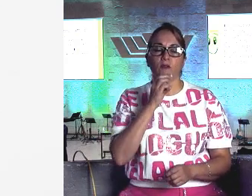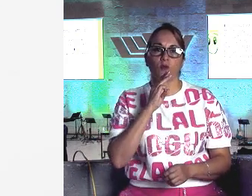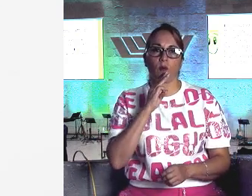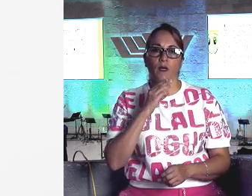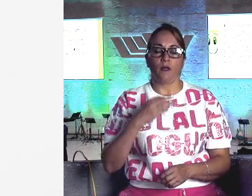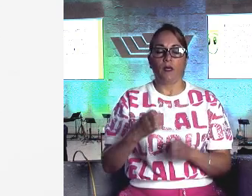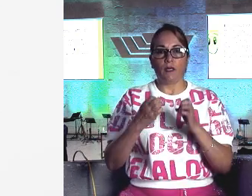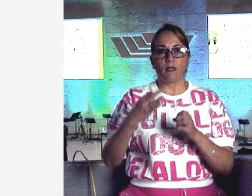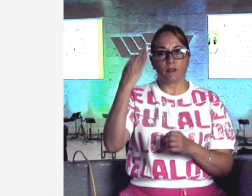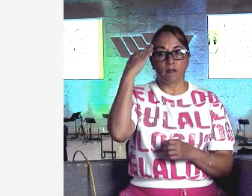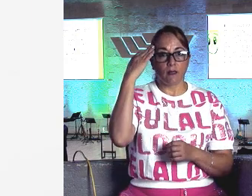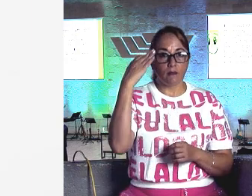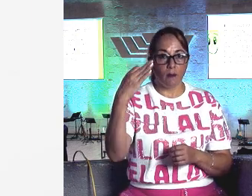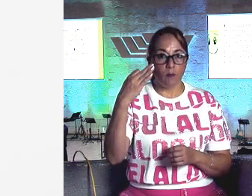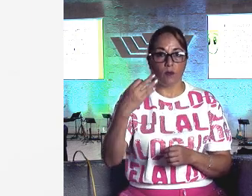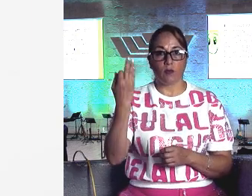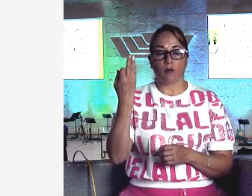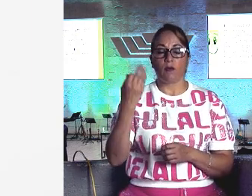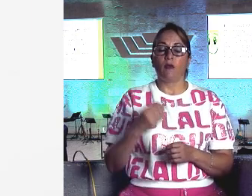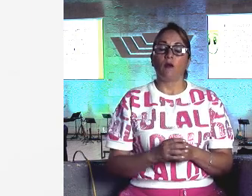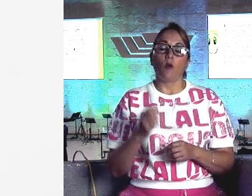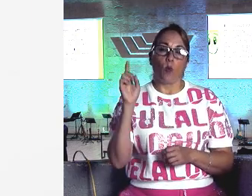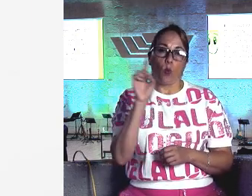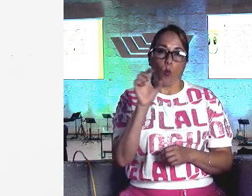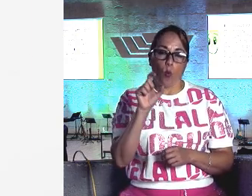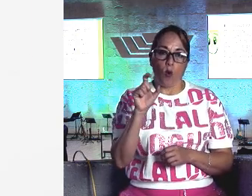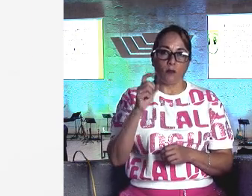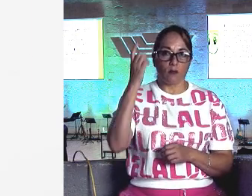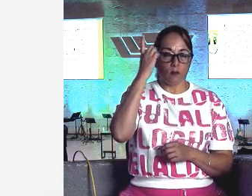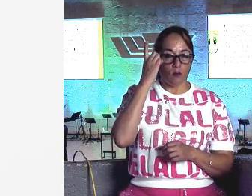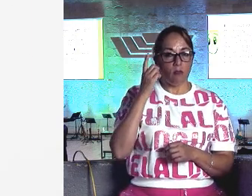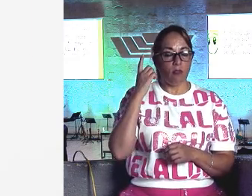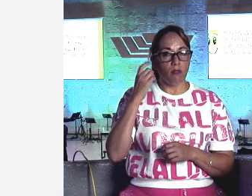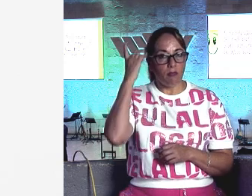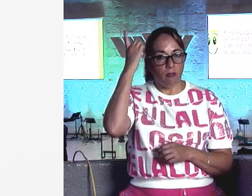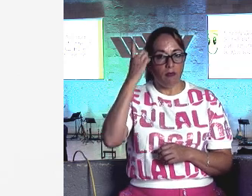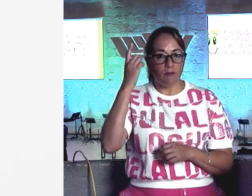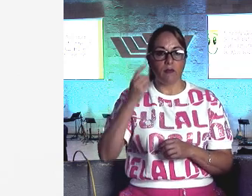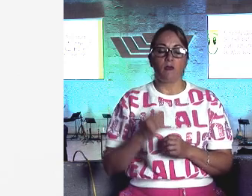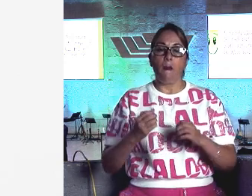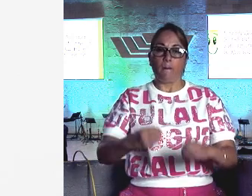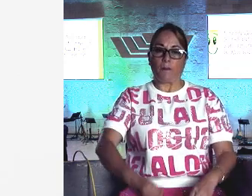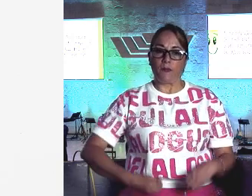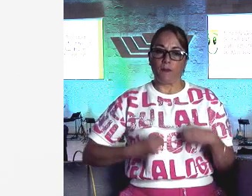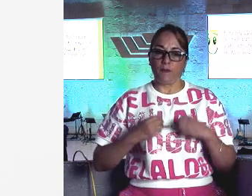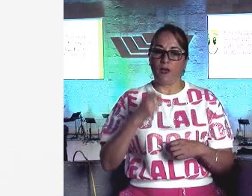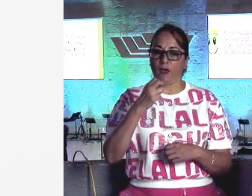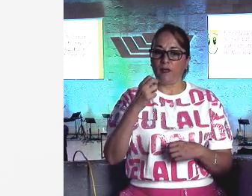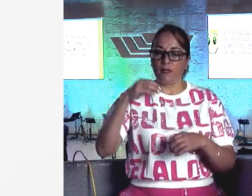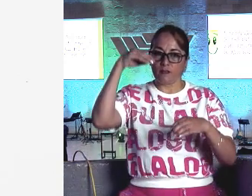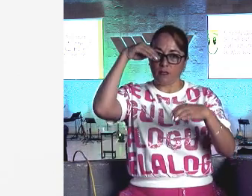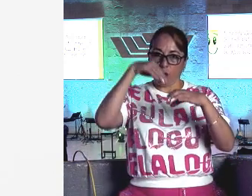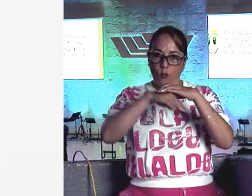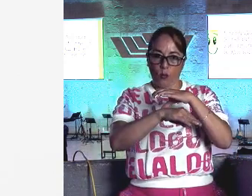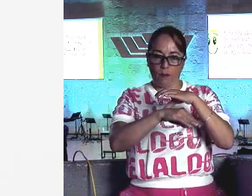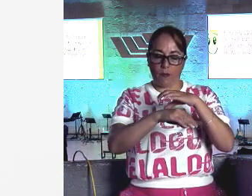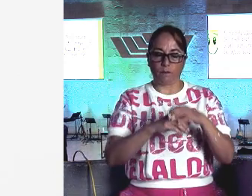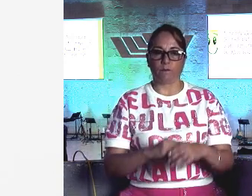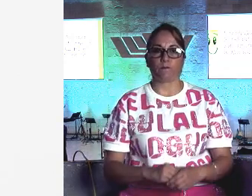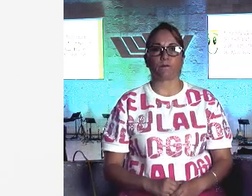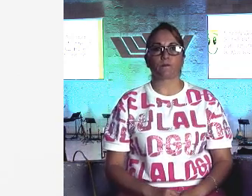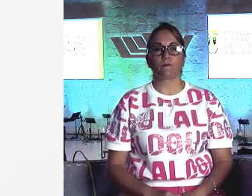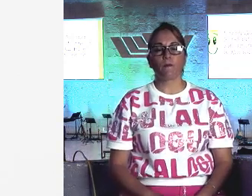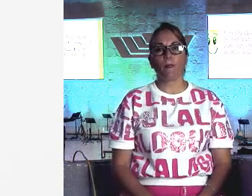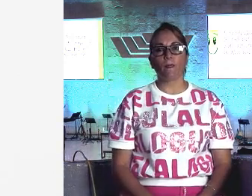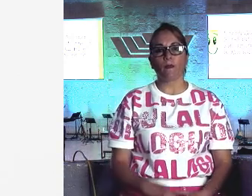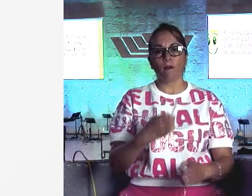que David vivió en la fortaleza. Un día el profeta Gad dijo a David: deja la fortaleza y vuelve a la tierra de Judá.